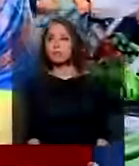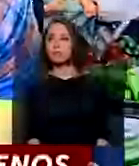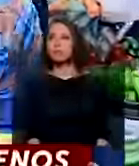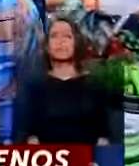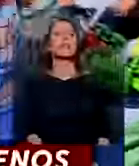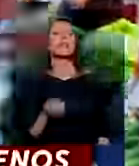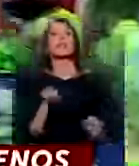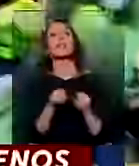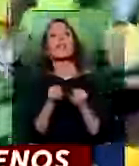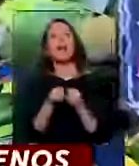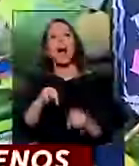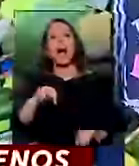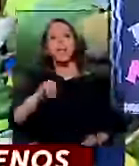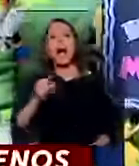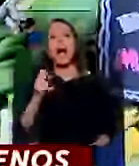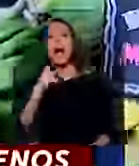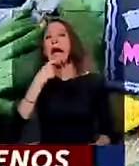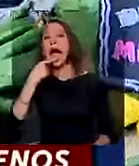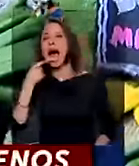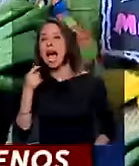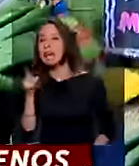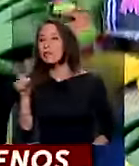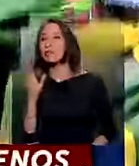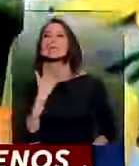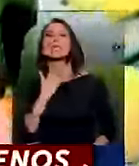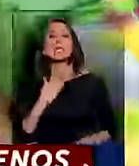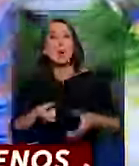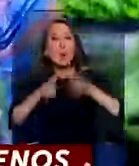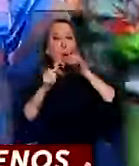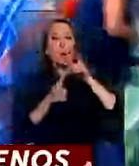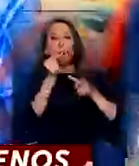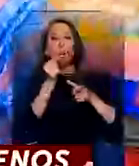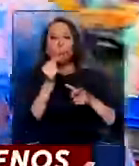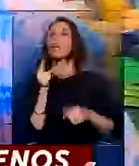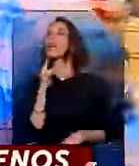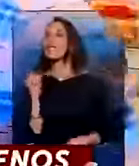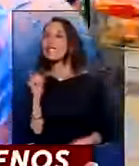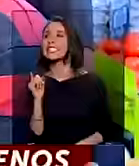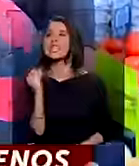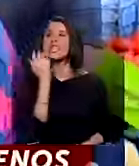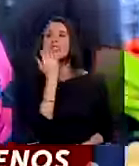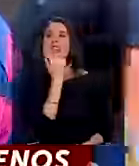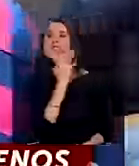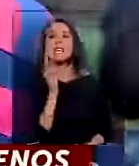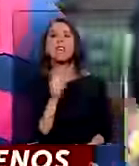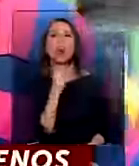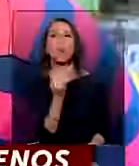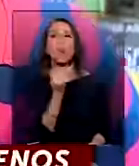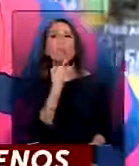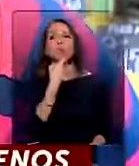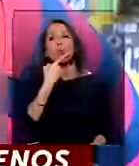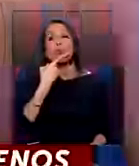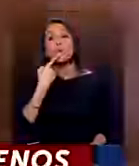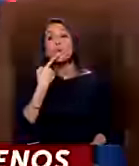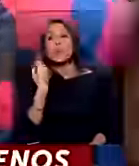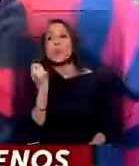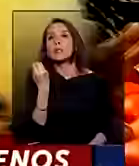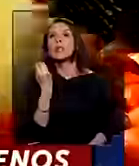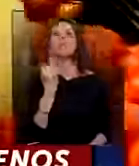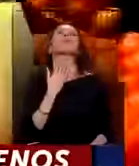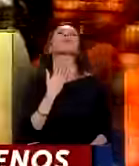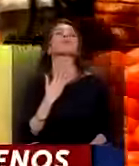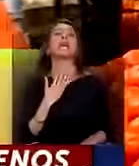Un manjar. Ah, con C, amigo, parece. Parece, y sí, está súper rico. Bueno, dulcecito. Bueno,